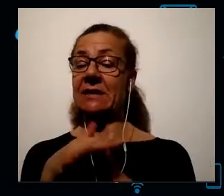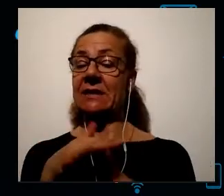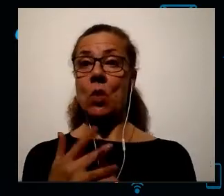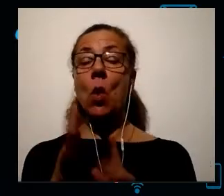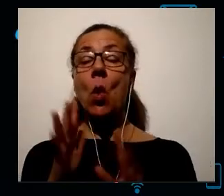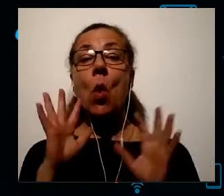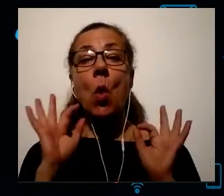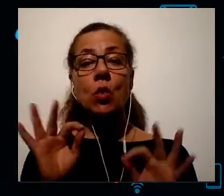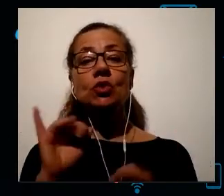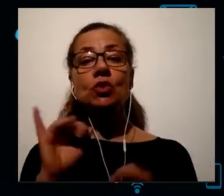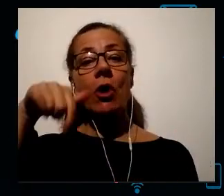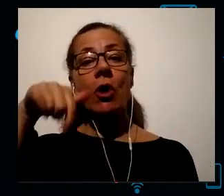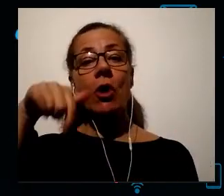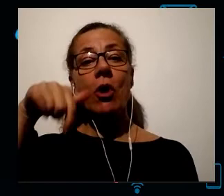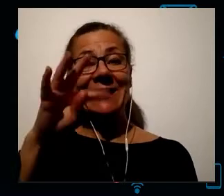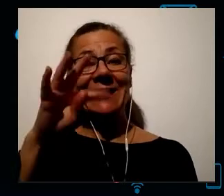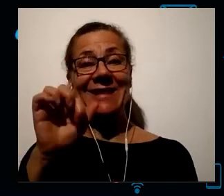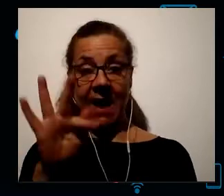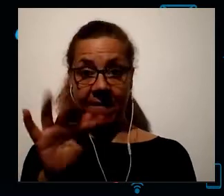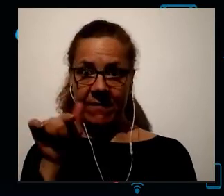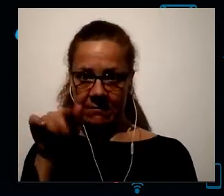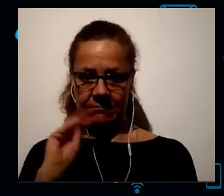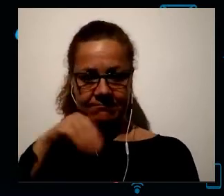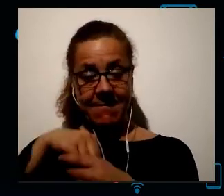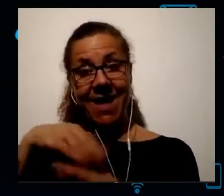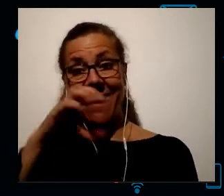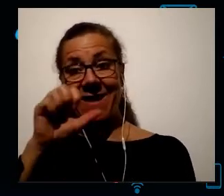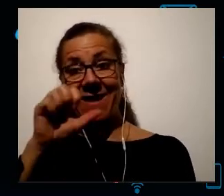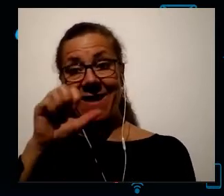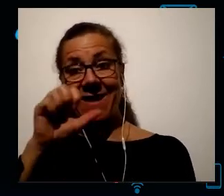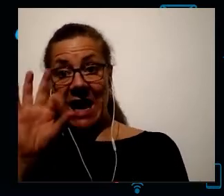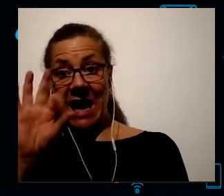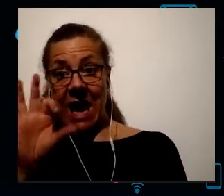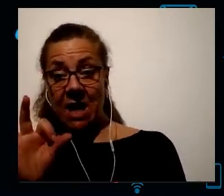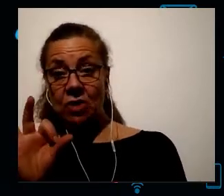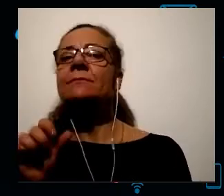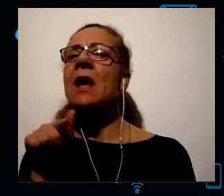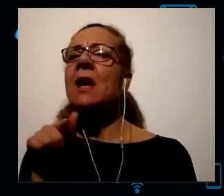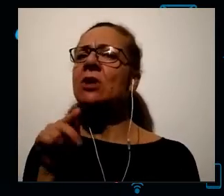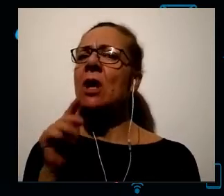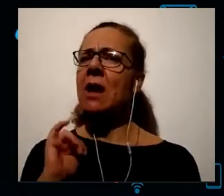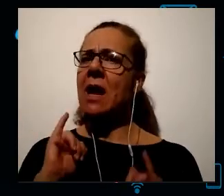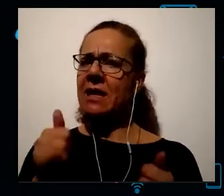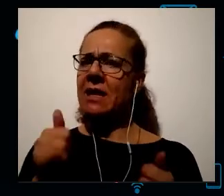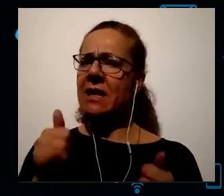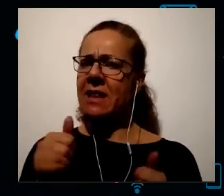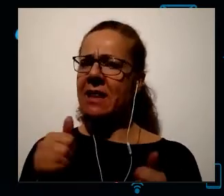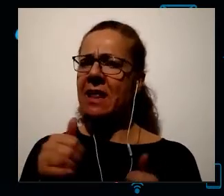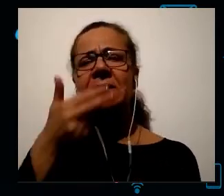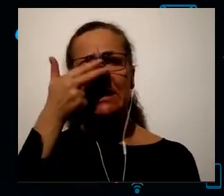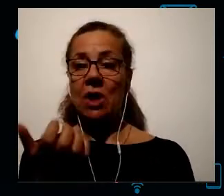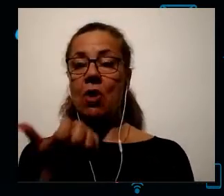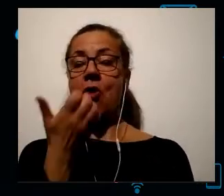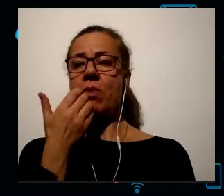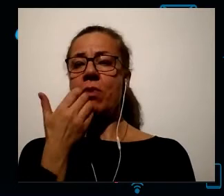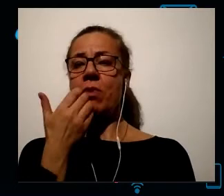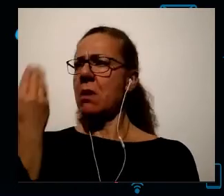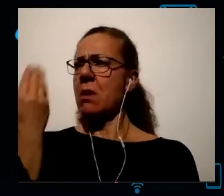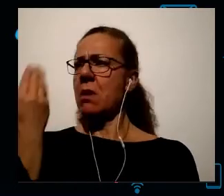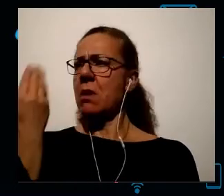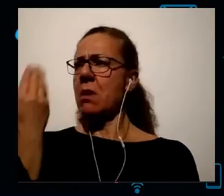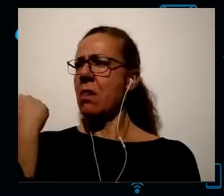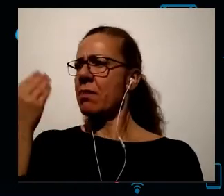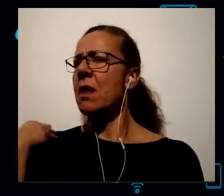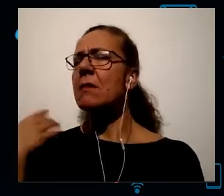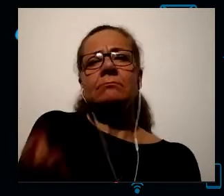interés por el organismo al que pertenece a carlos tiene algunas iniciativas muy interesantes por ejemplo hace hace unos años se lanzó